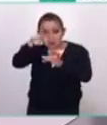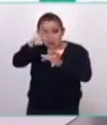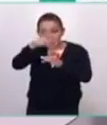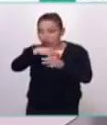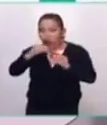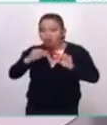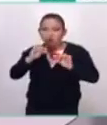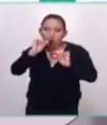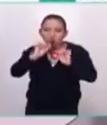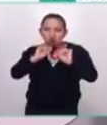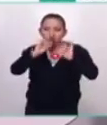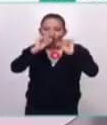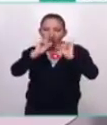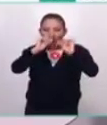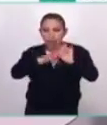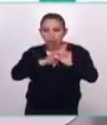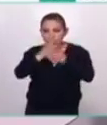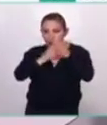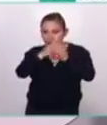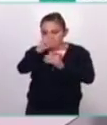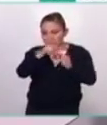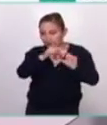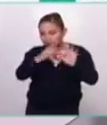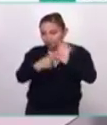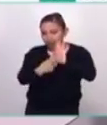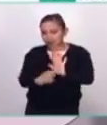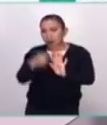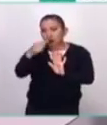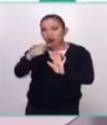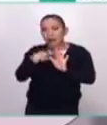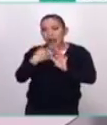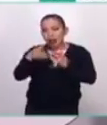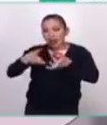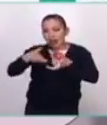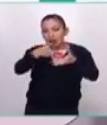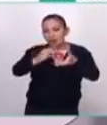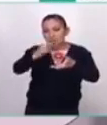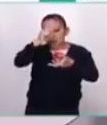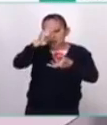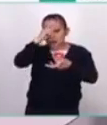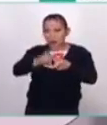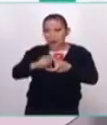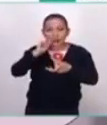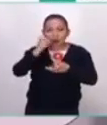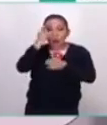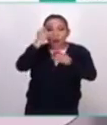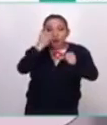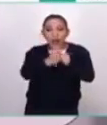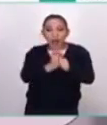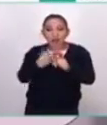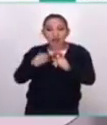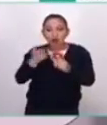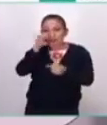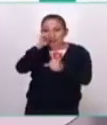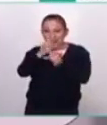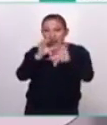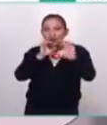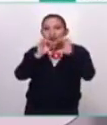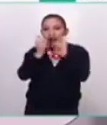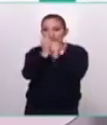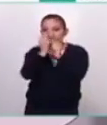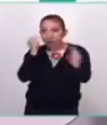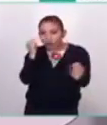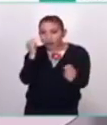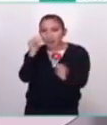mueve no mucho. Tenemos una ilustración más adelante sobre una de las carreteras del norte de México, donde cada año la Secretaría de Comunicaciones